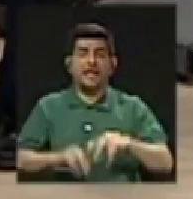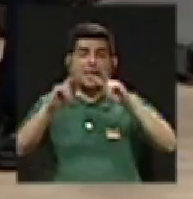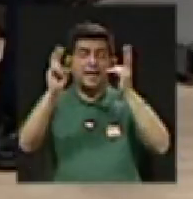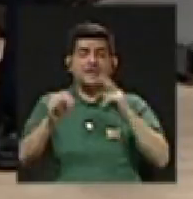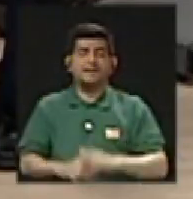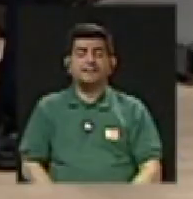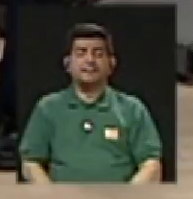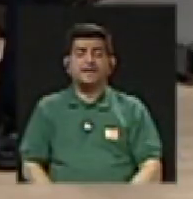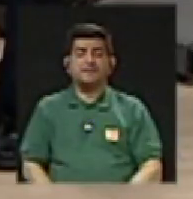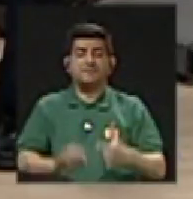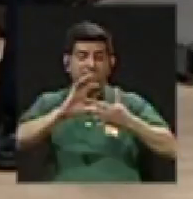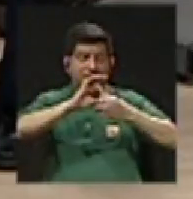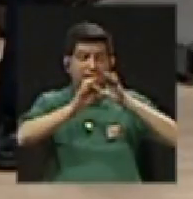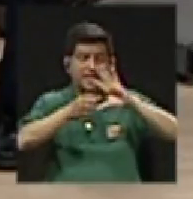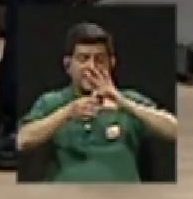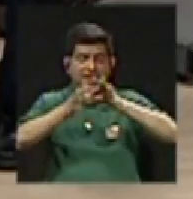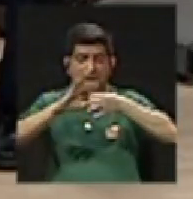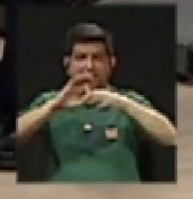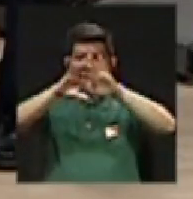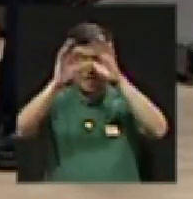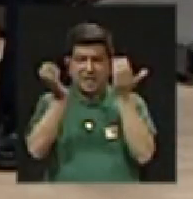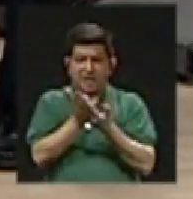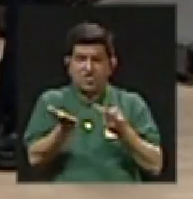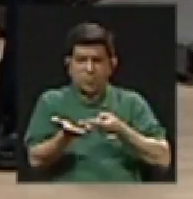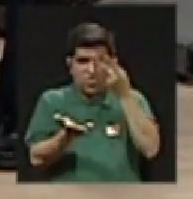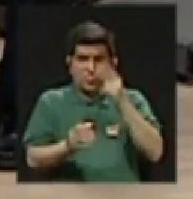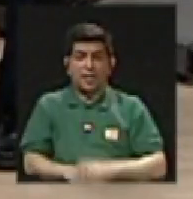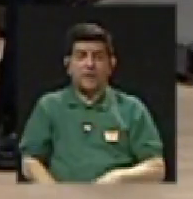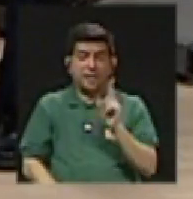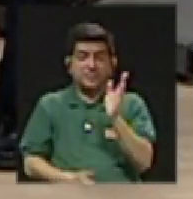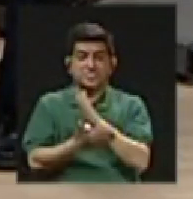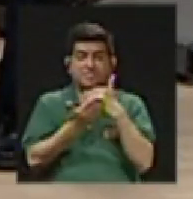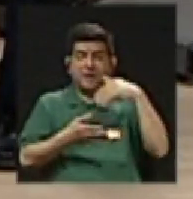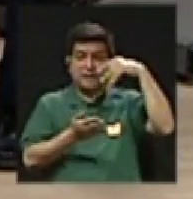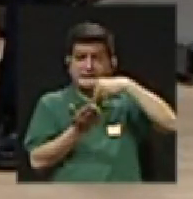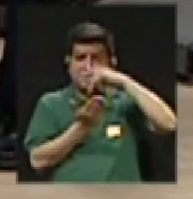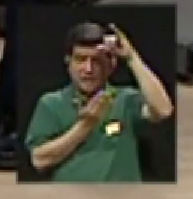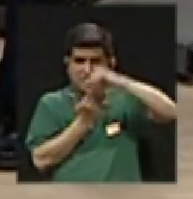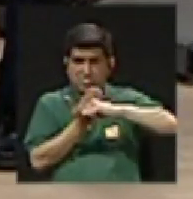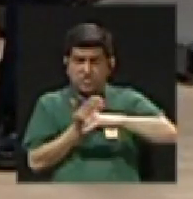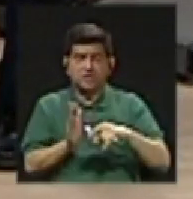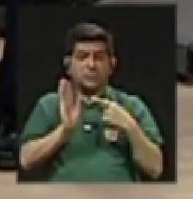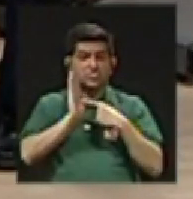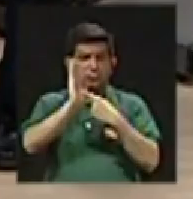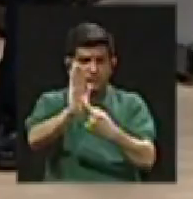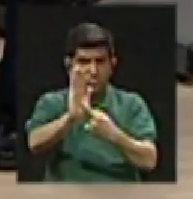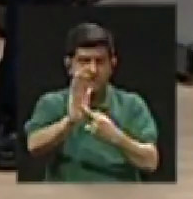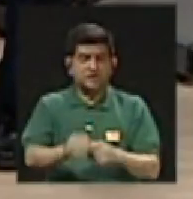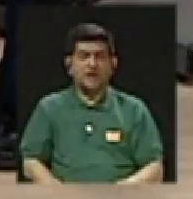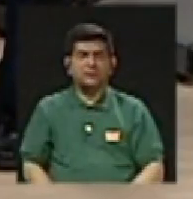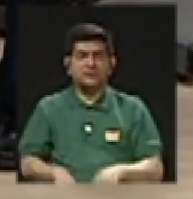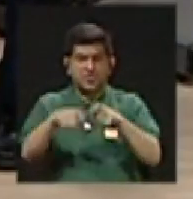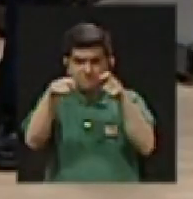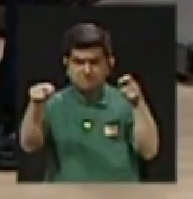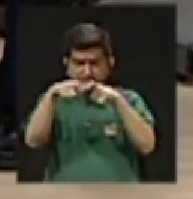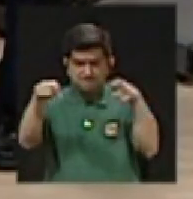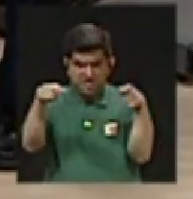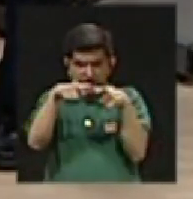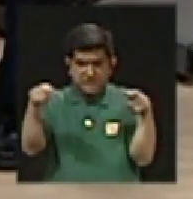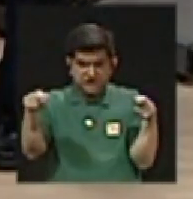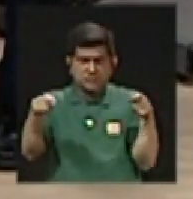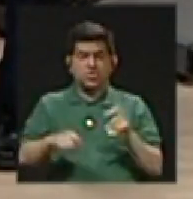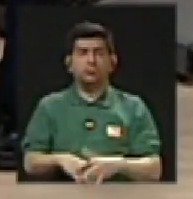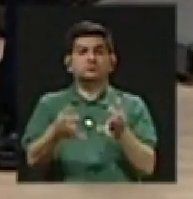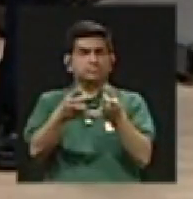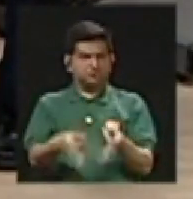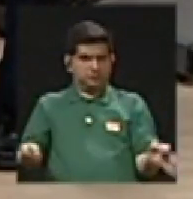cadenas globales de valor realmente es parte de una cartera de proyectos. Algunos de ellos se enfocan en medir, ¿verdad? Que es